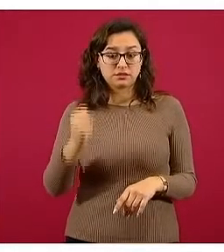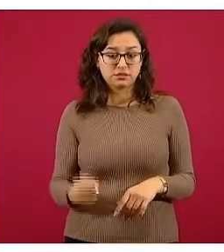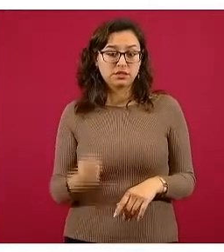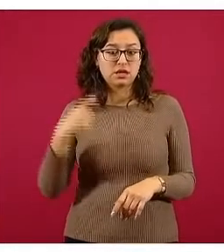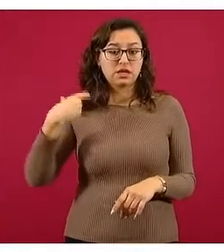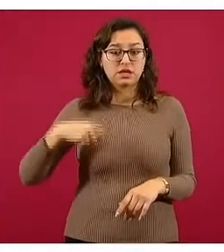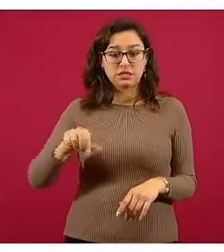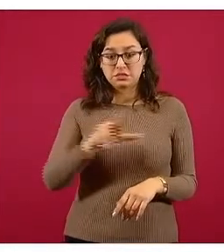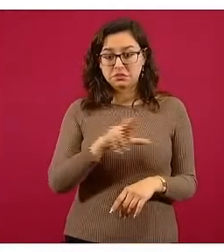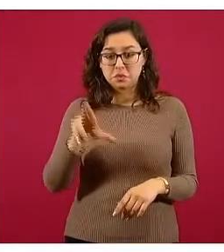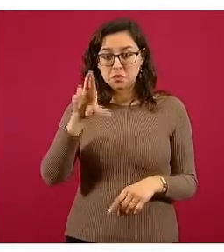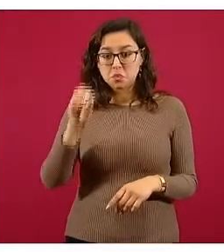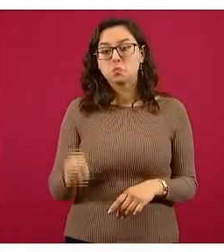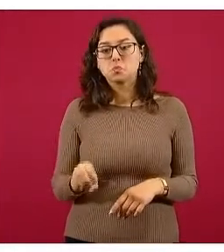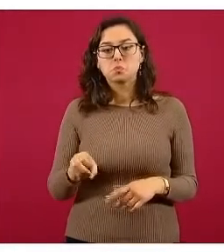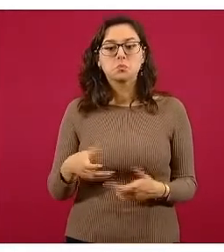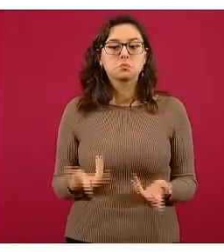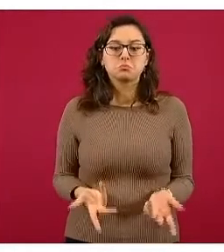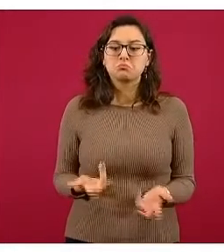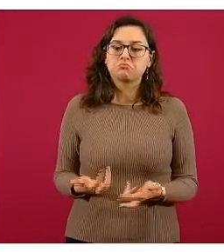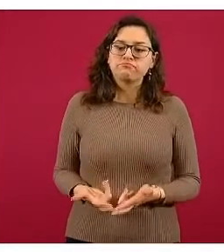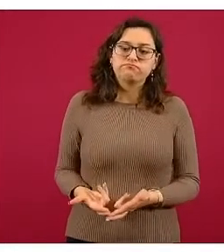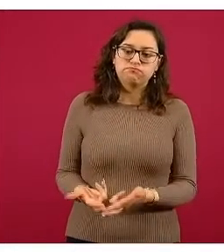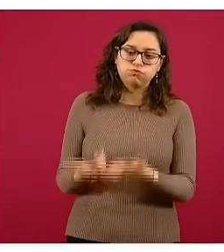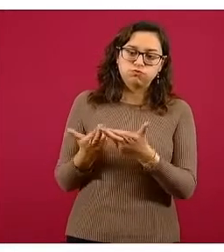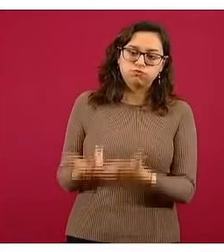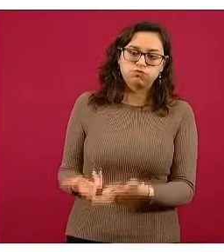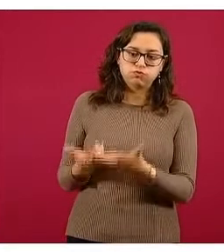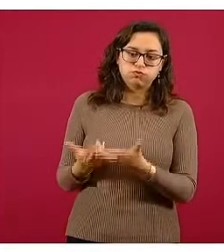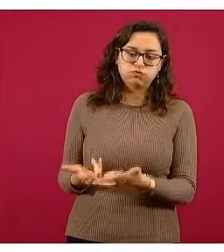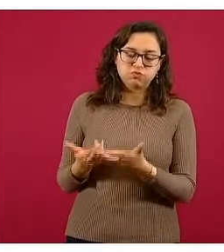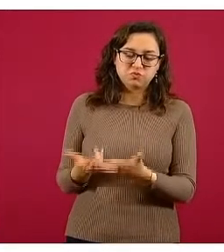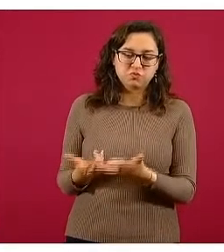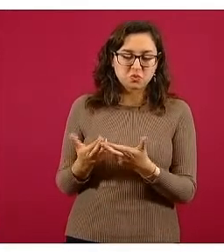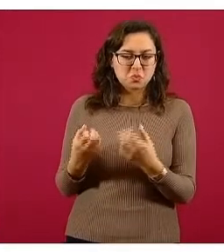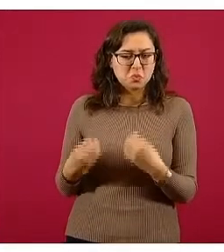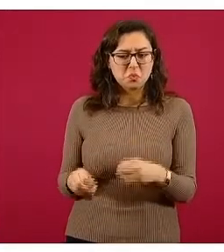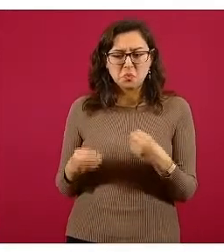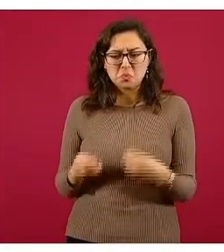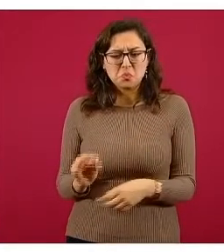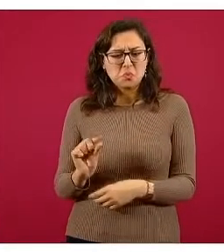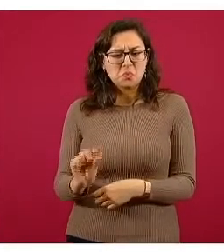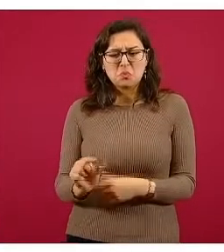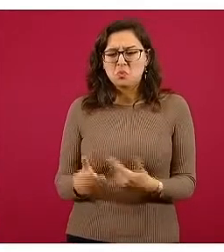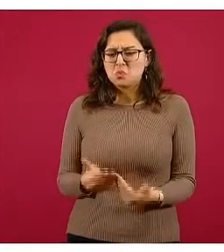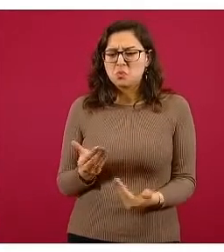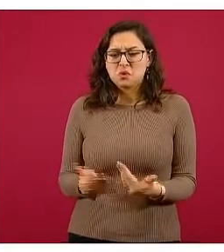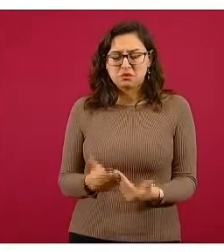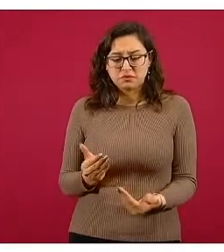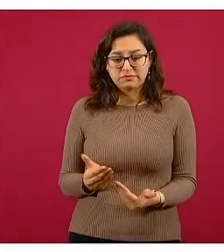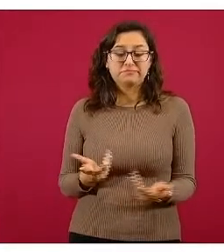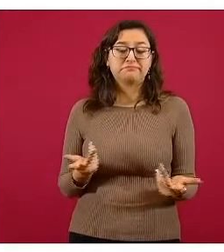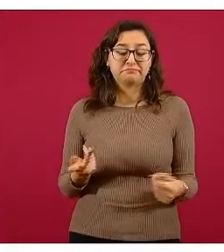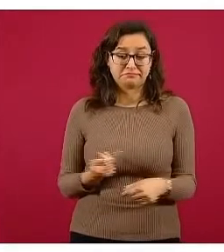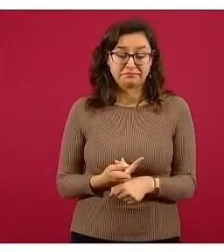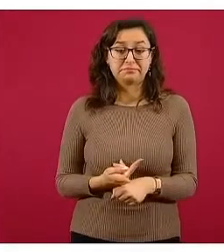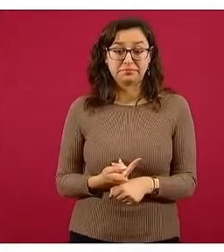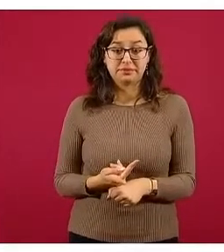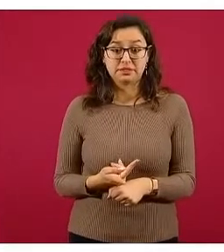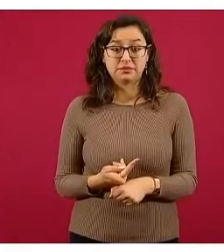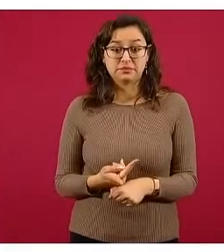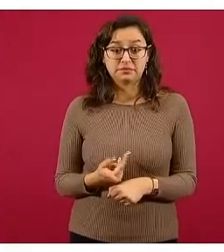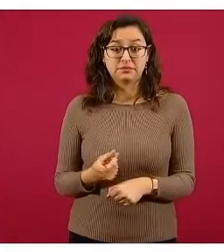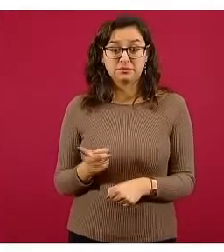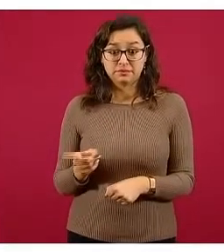Quintana Roo y muchas más que tienen una gran disponibilidad de estas camas y que además a través de esta disponibilidad pues notamos que